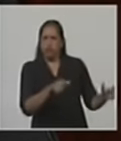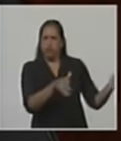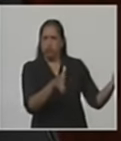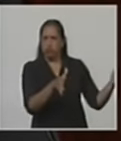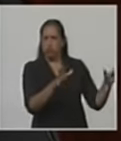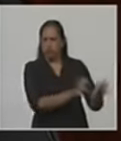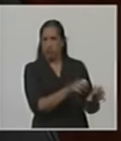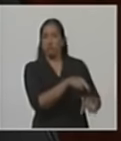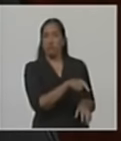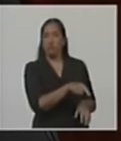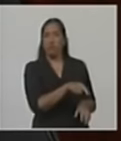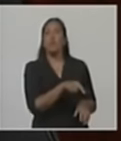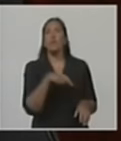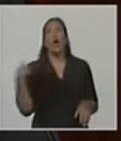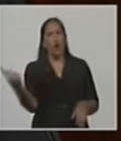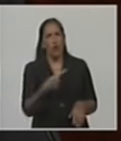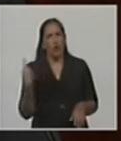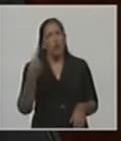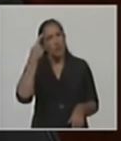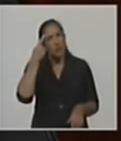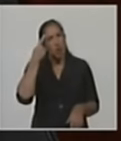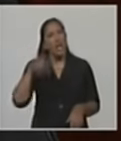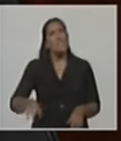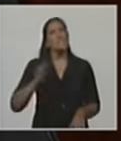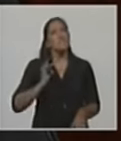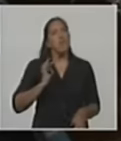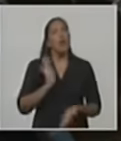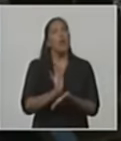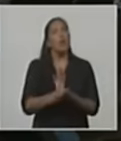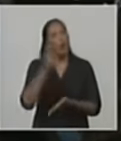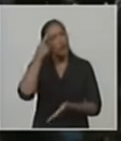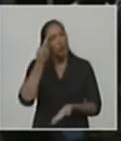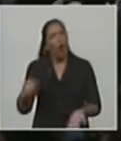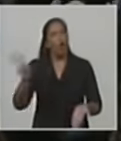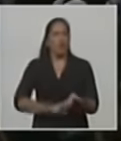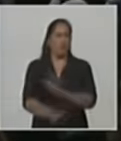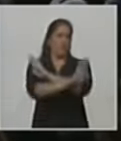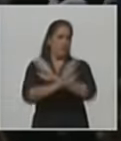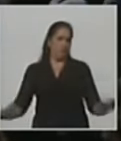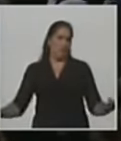gritar todos juntos, nunca más a la violencia institucional y política.